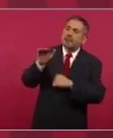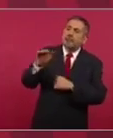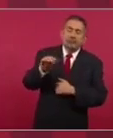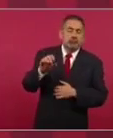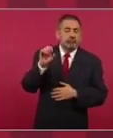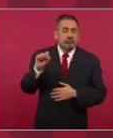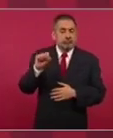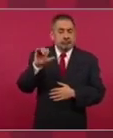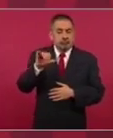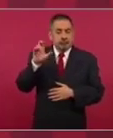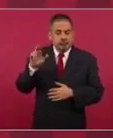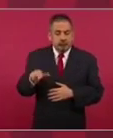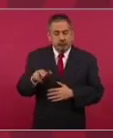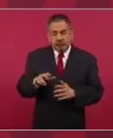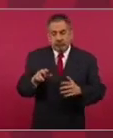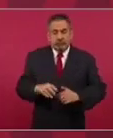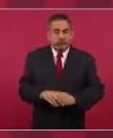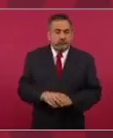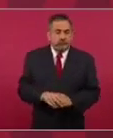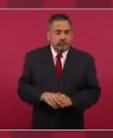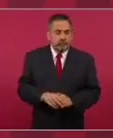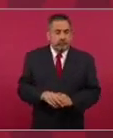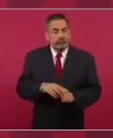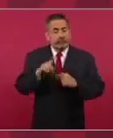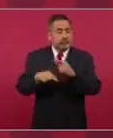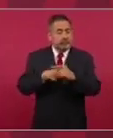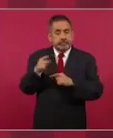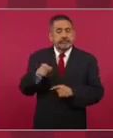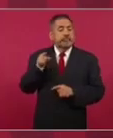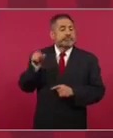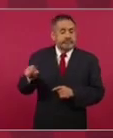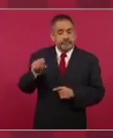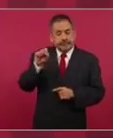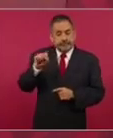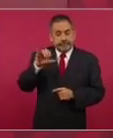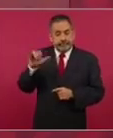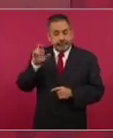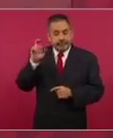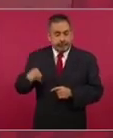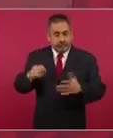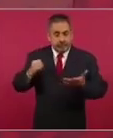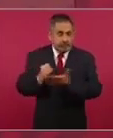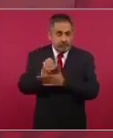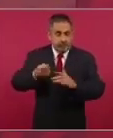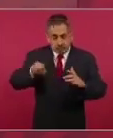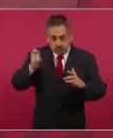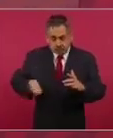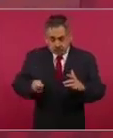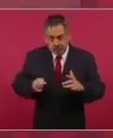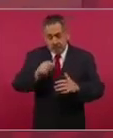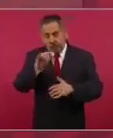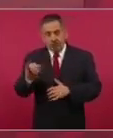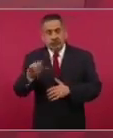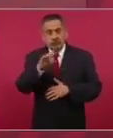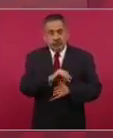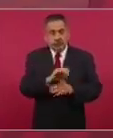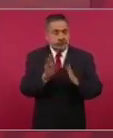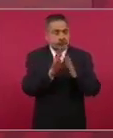Y la Corte va a decidir si es inconstitucional o